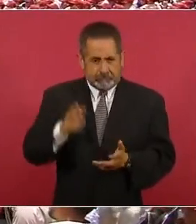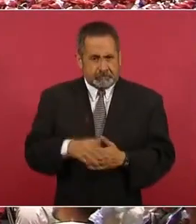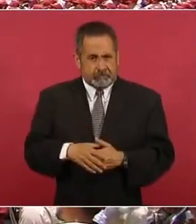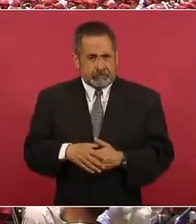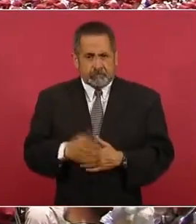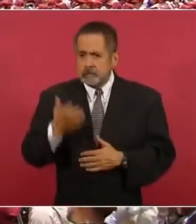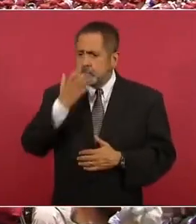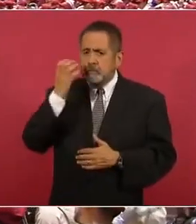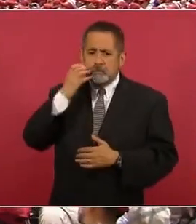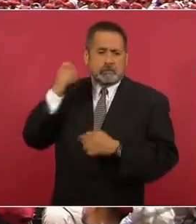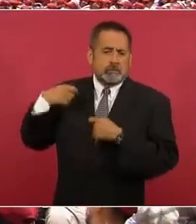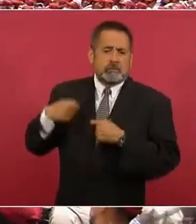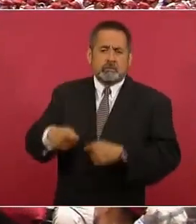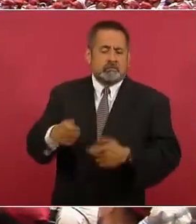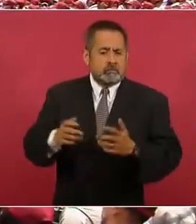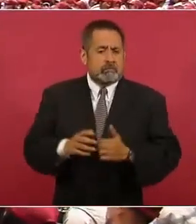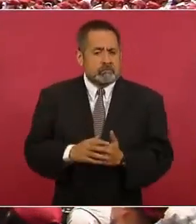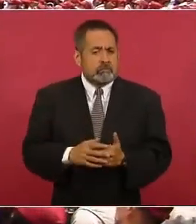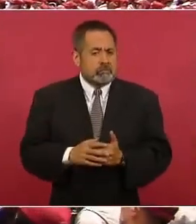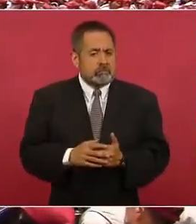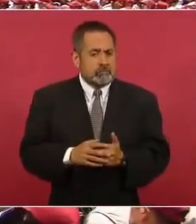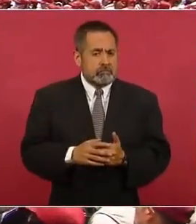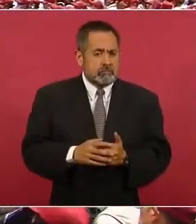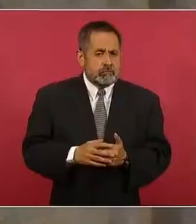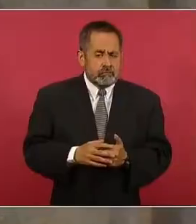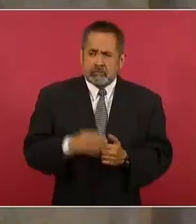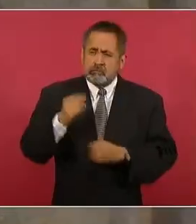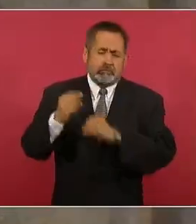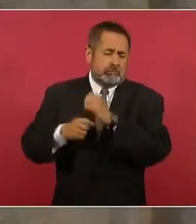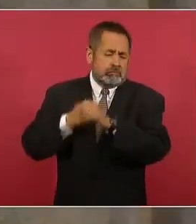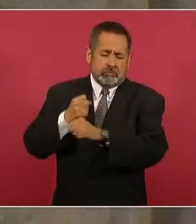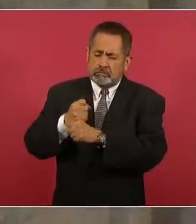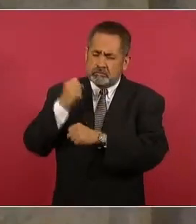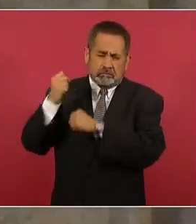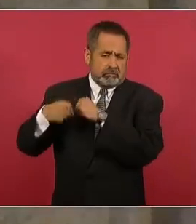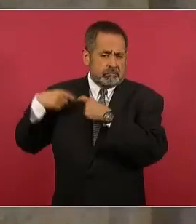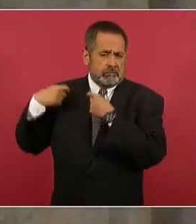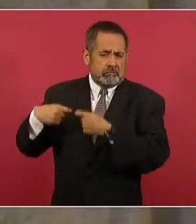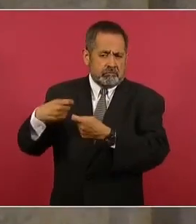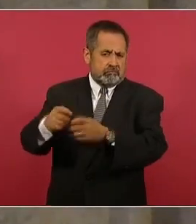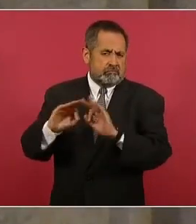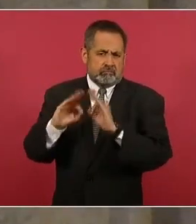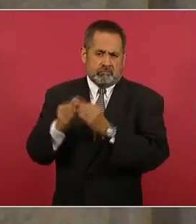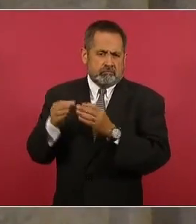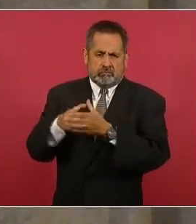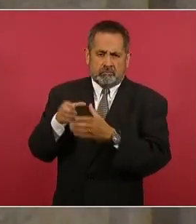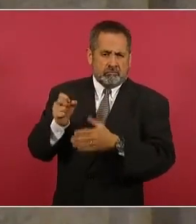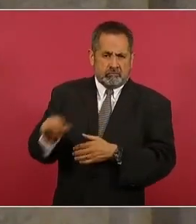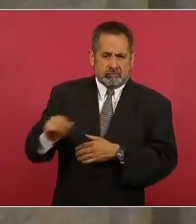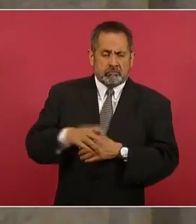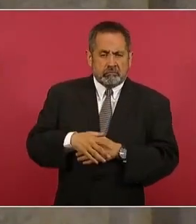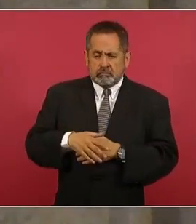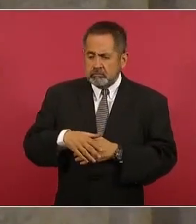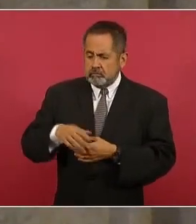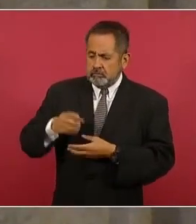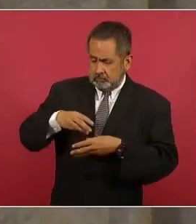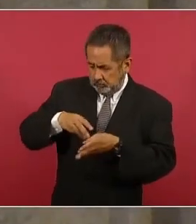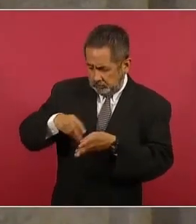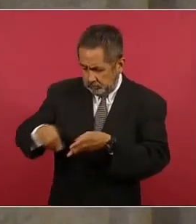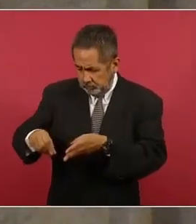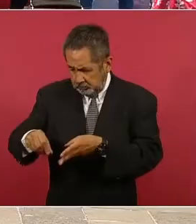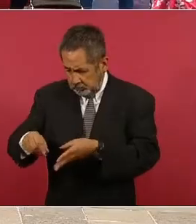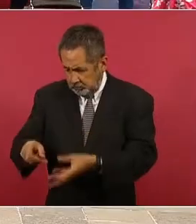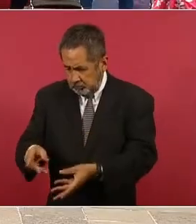nuestros días, lleva siglos ese modelo productivo,